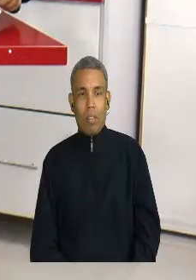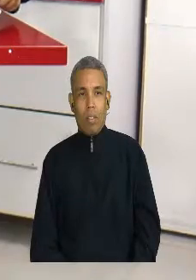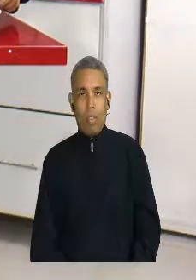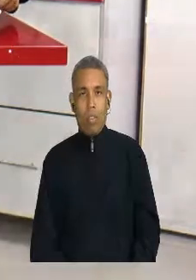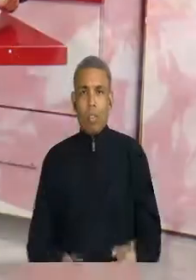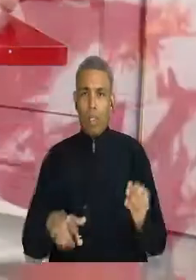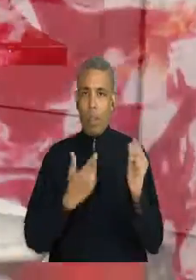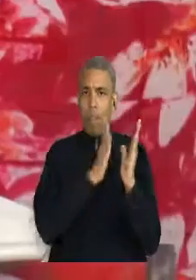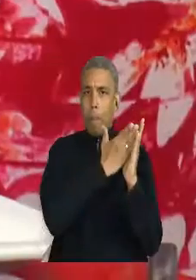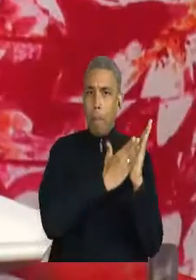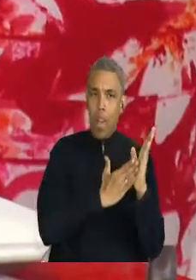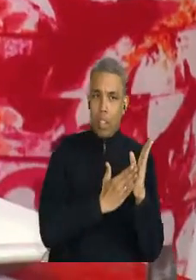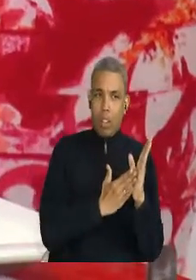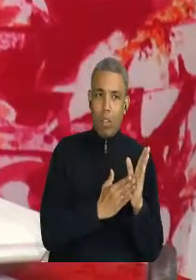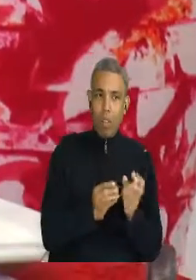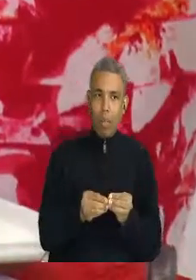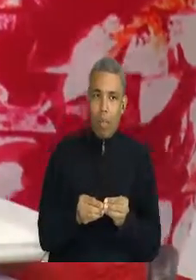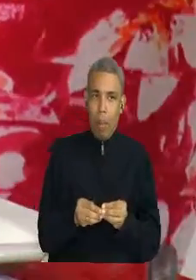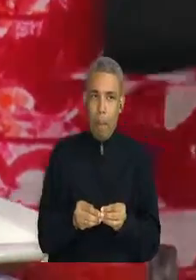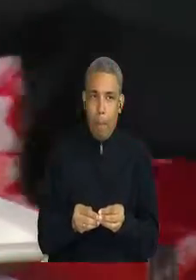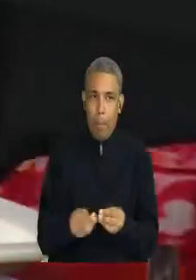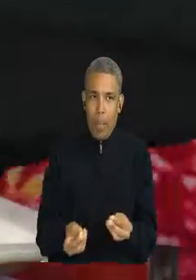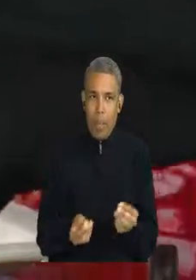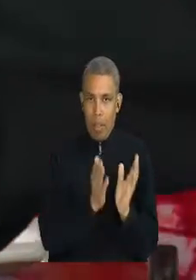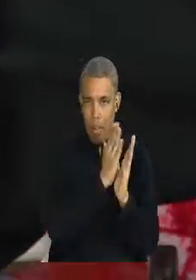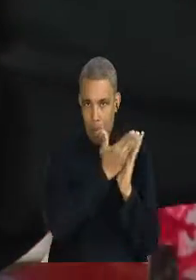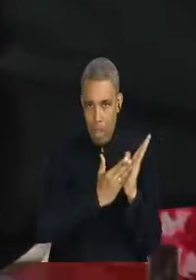plátano. Así todos torciditos.